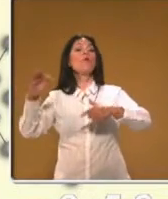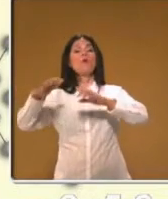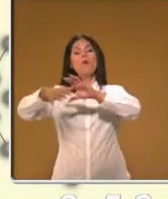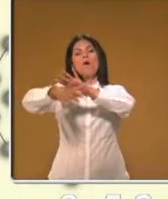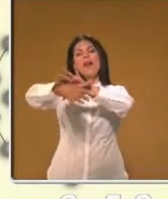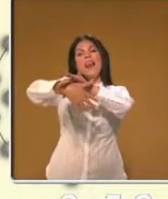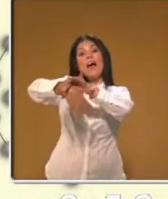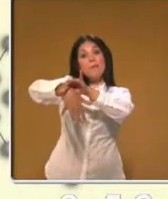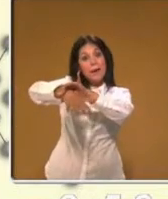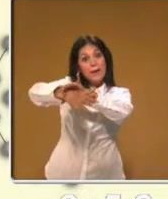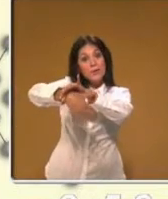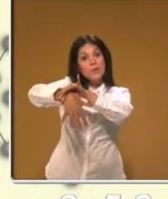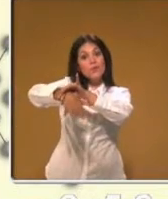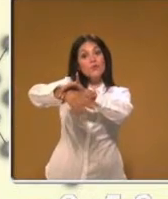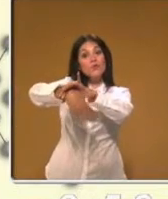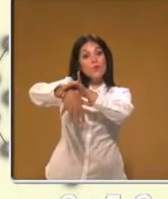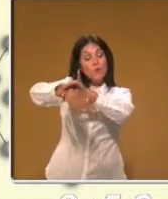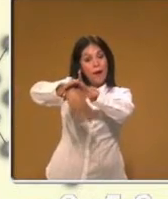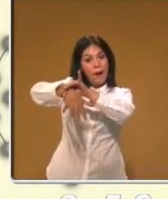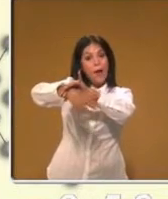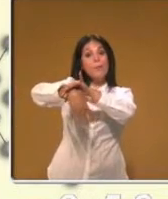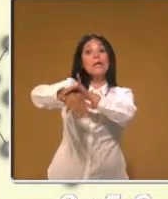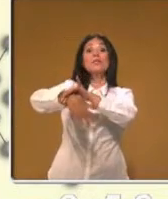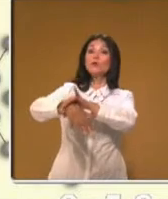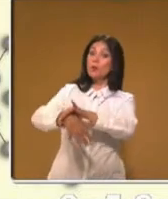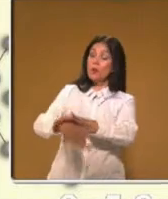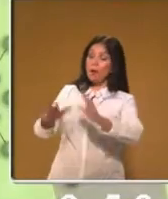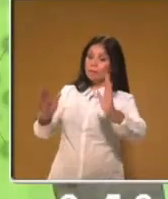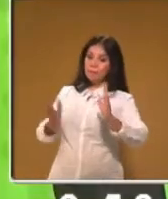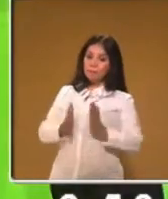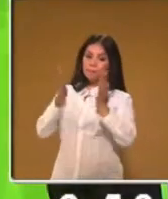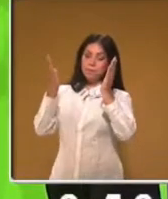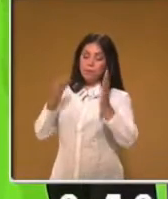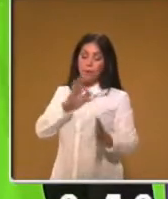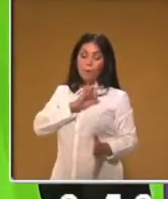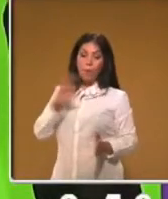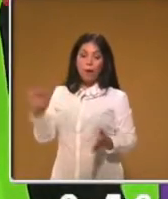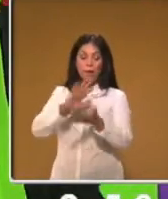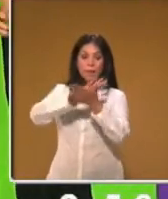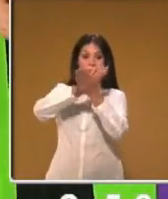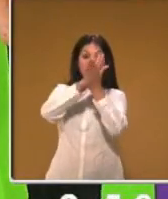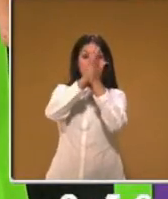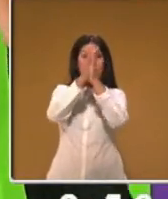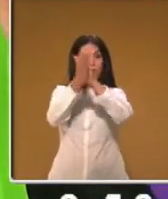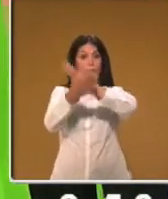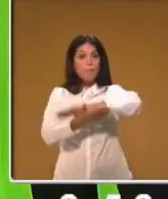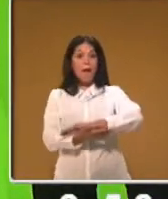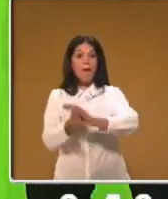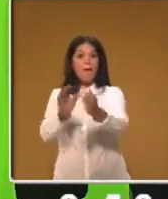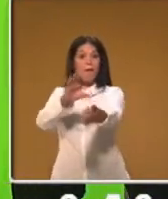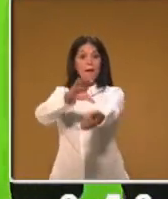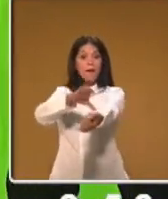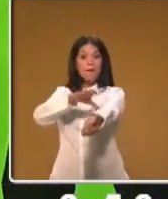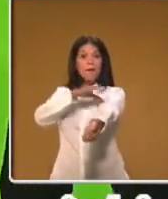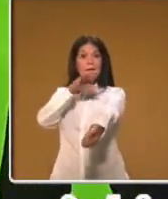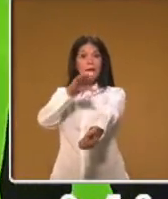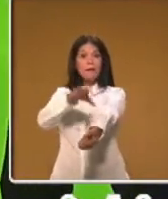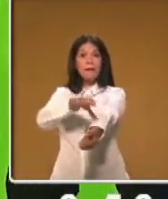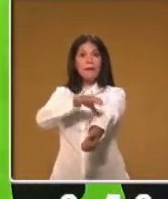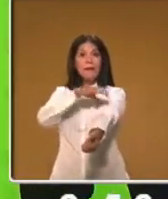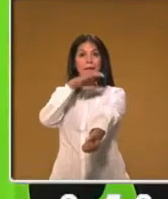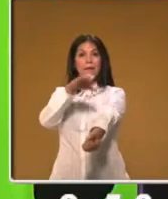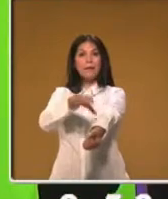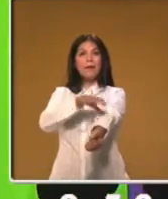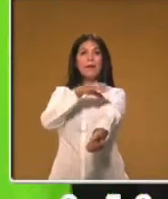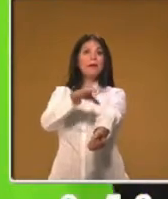Escuchamos, transformación de la materia, y ese es un punto clave para la química. Si ustedes se pudieron dar cuenta, jóvenes, en